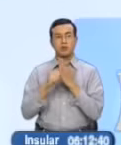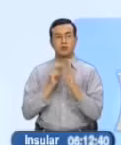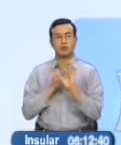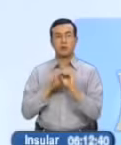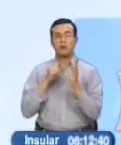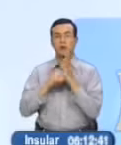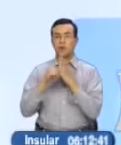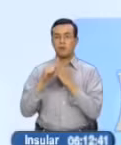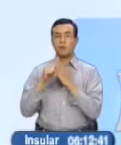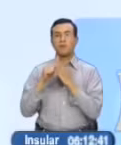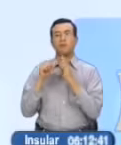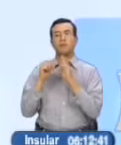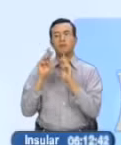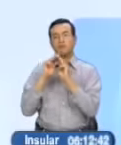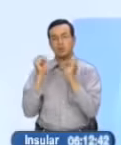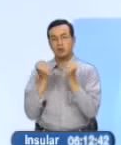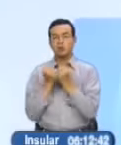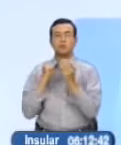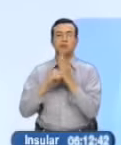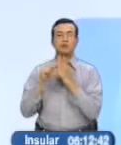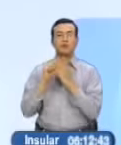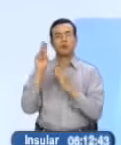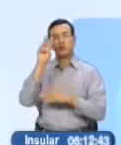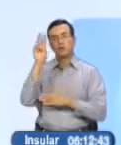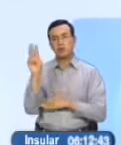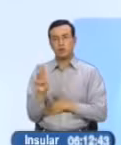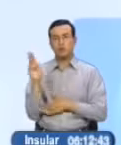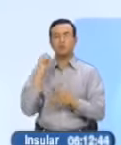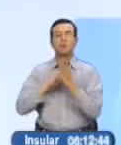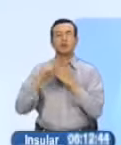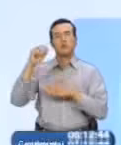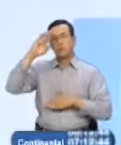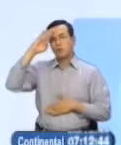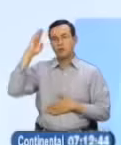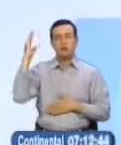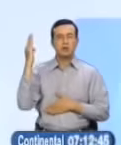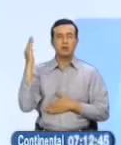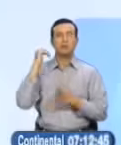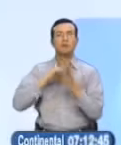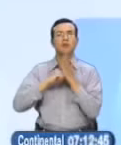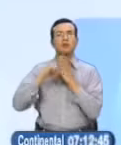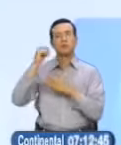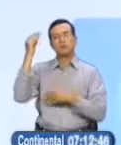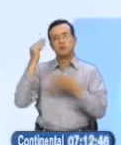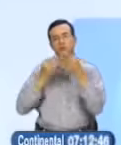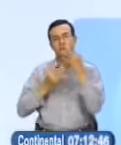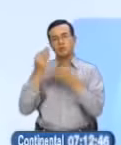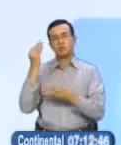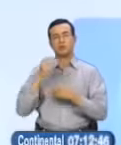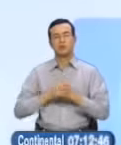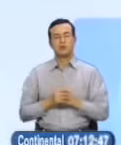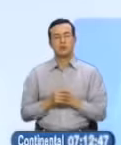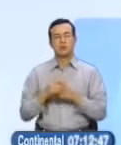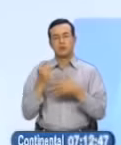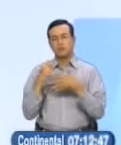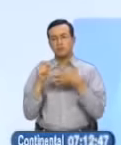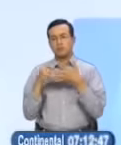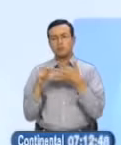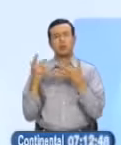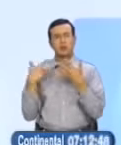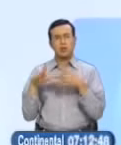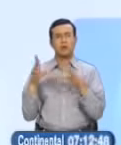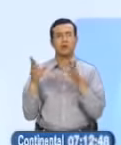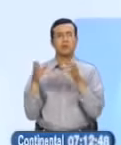el MIES, Ministerio de Salud, el Ministerio de Interior, el Ministerio de Justicia. Entonces tenemos un